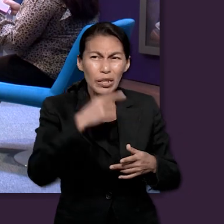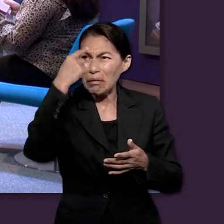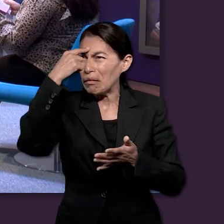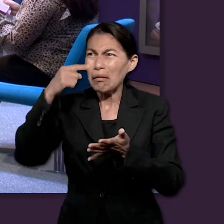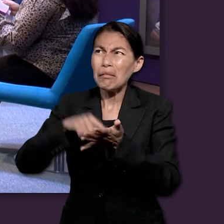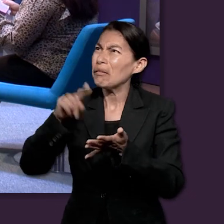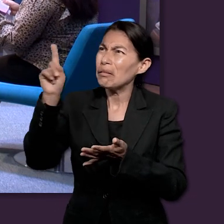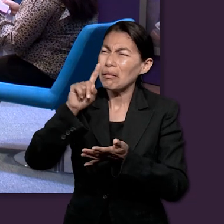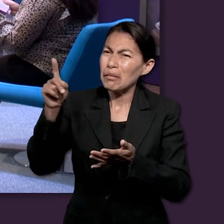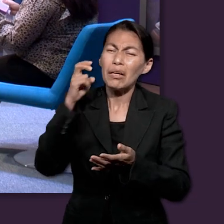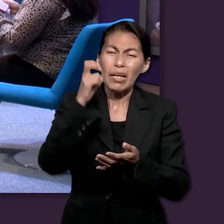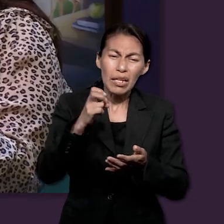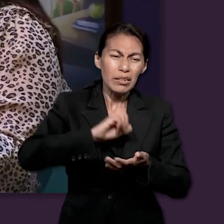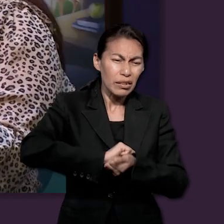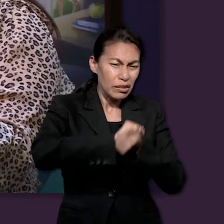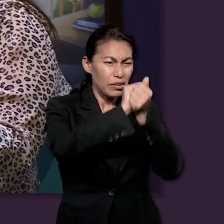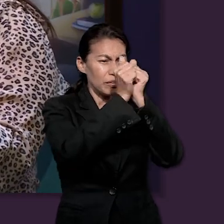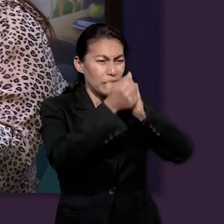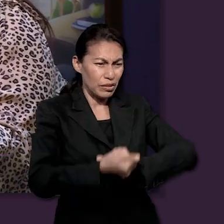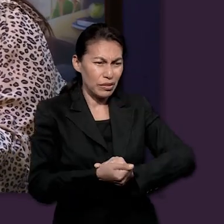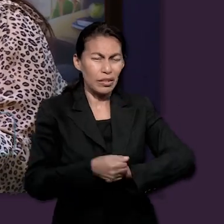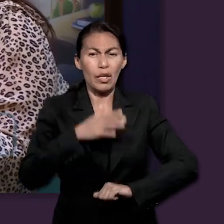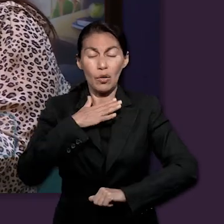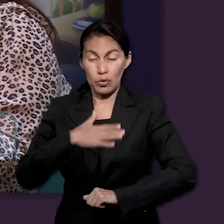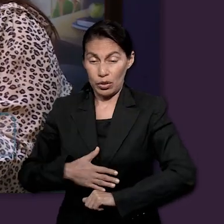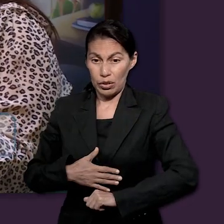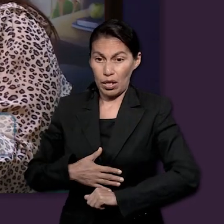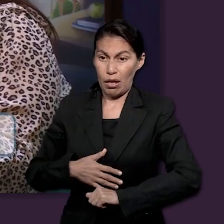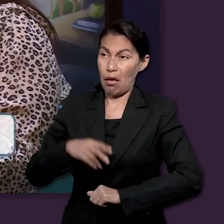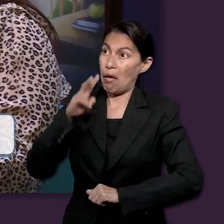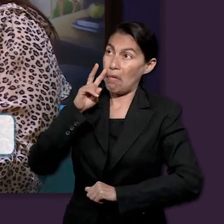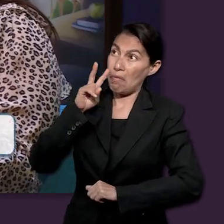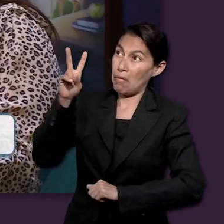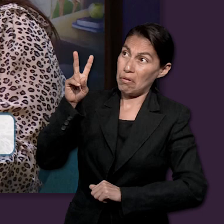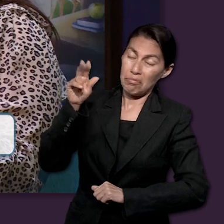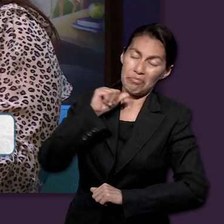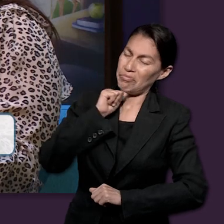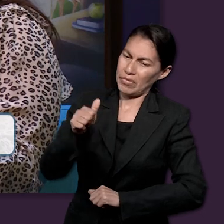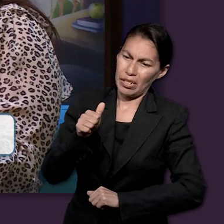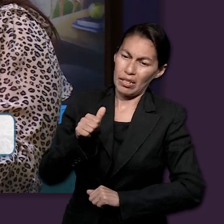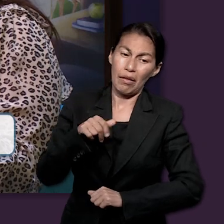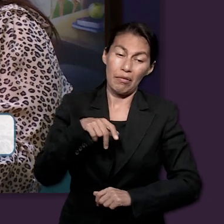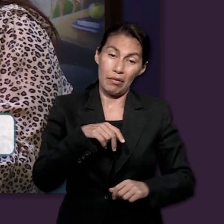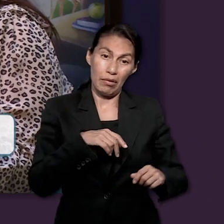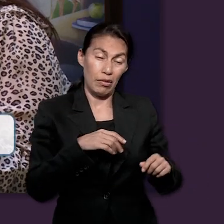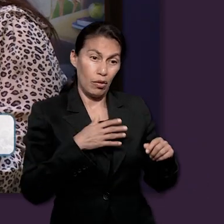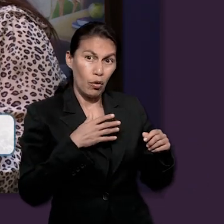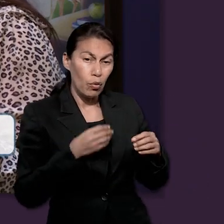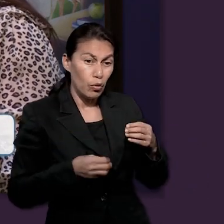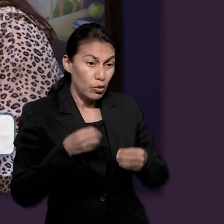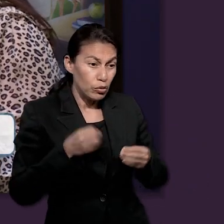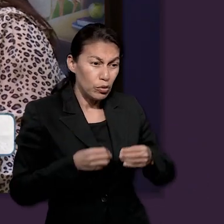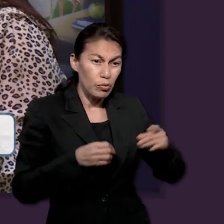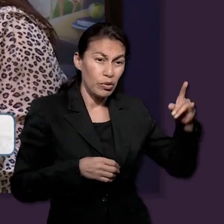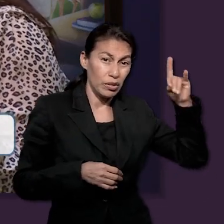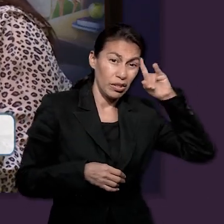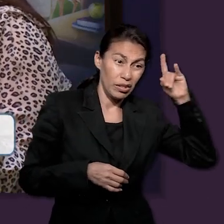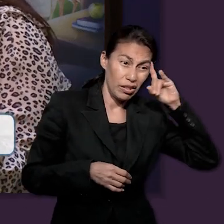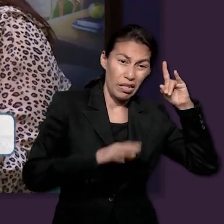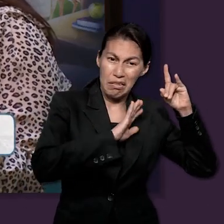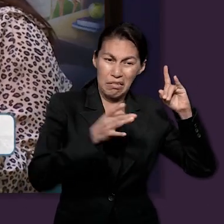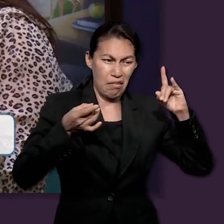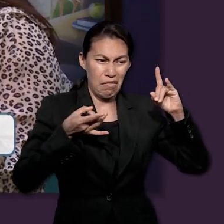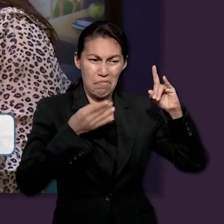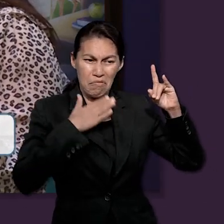De justicia por cuanto voy al Padre, y no me veréis más. Y de juicio por cuanto el príncipe de este mundo ha sido ya juzgado.